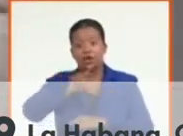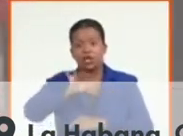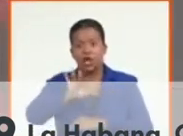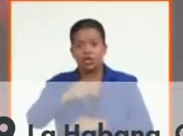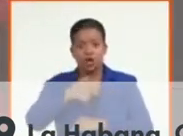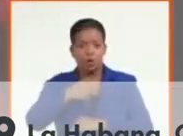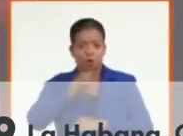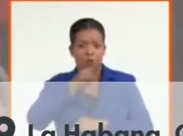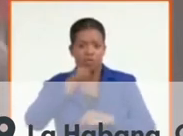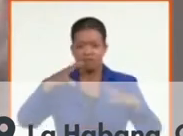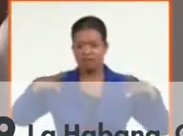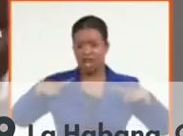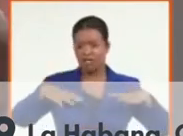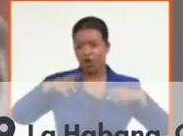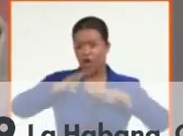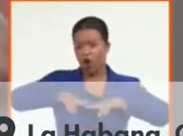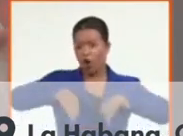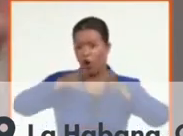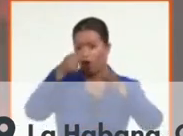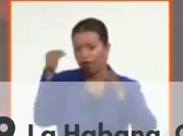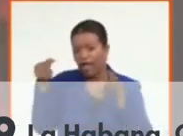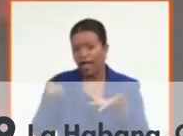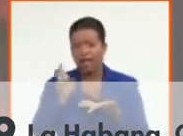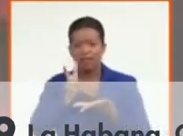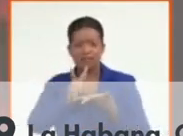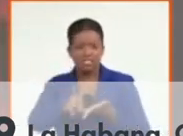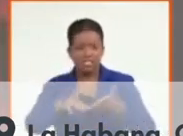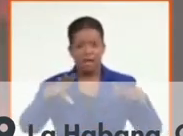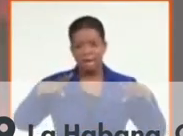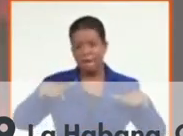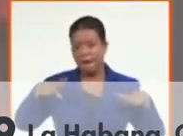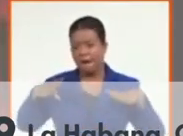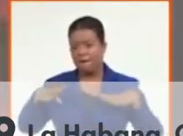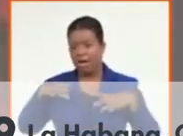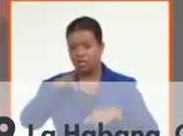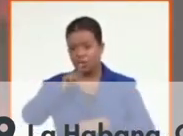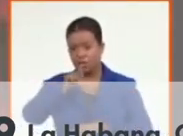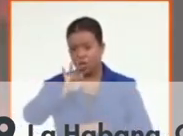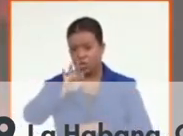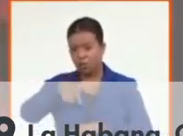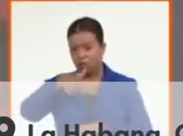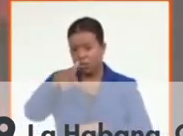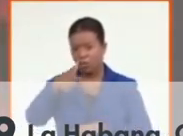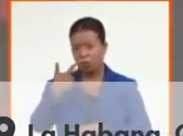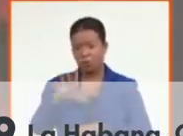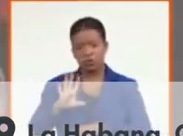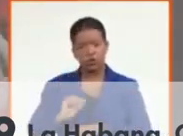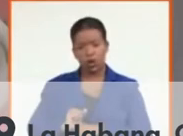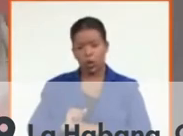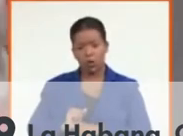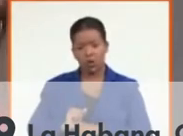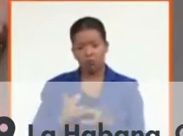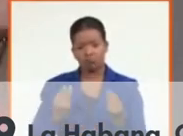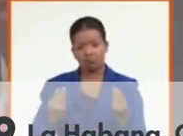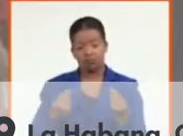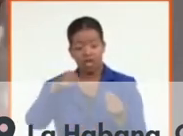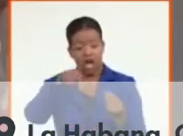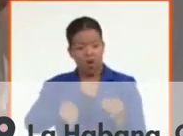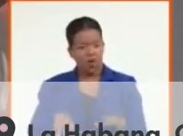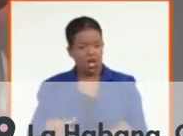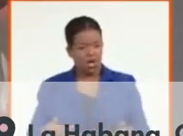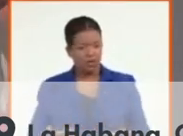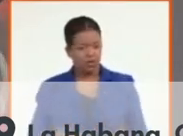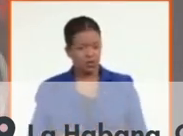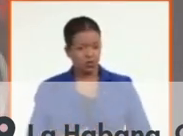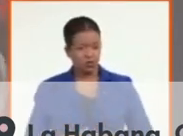hospedarse en un hotel porque 198 pesos tenía capacidad de compra qué es lo que pasó ahora ahora pasó el salario